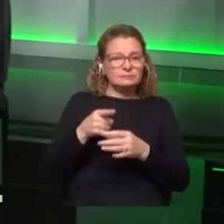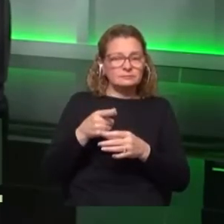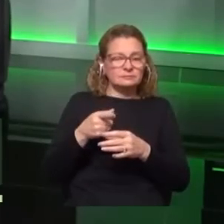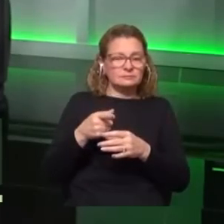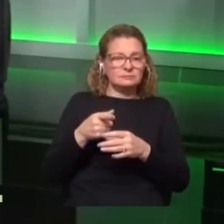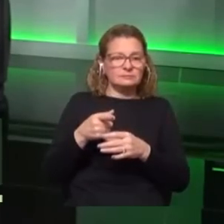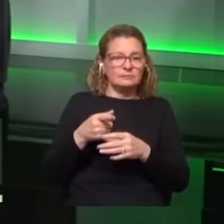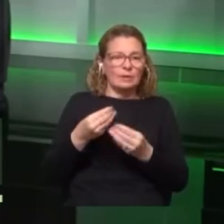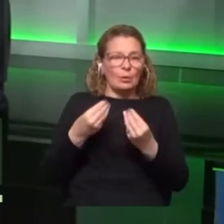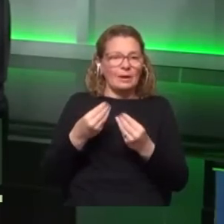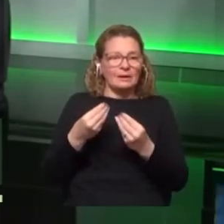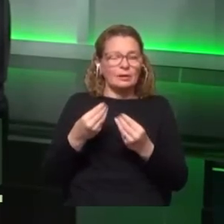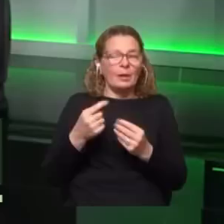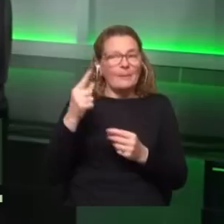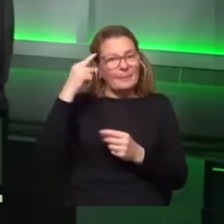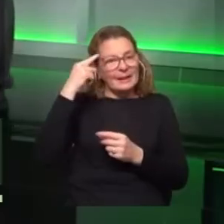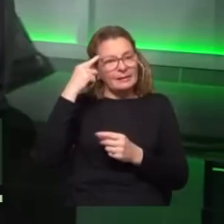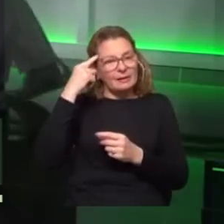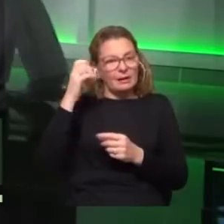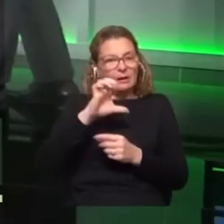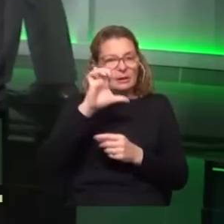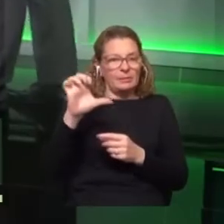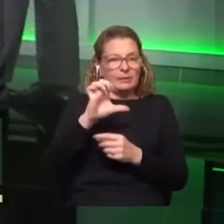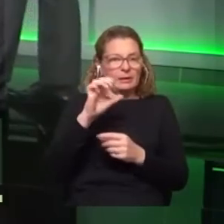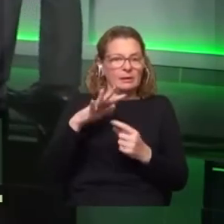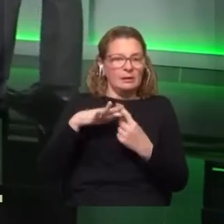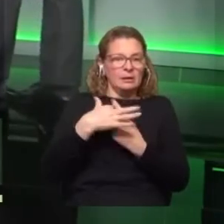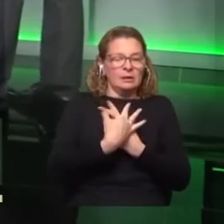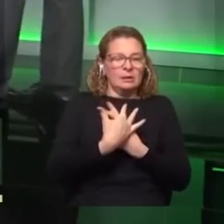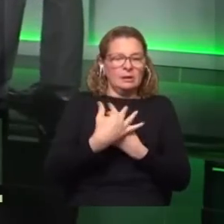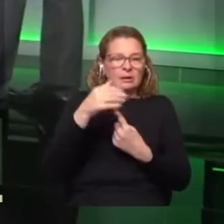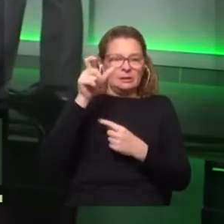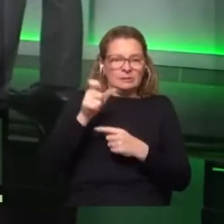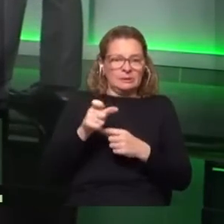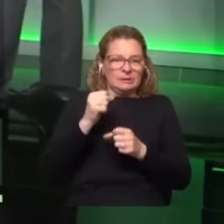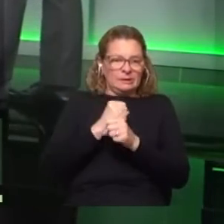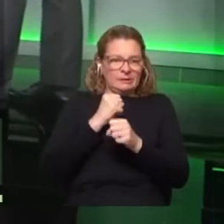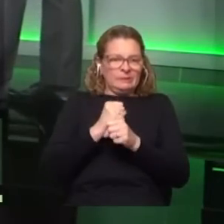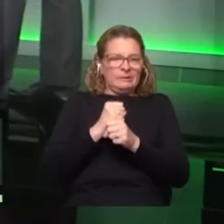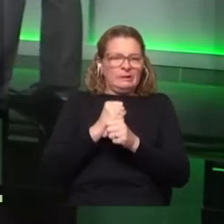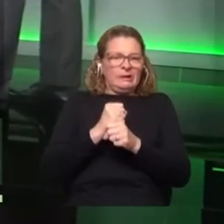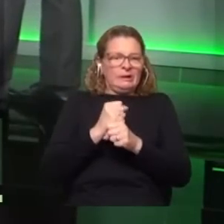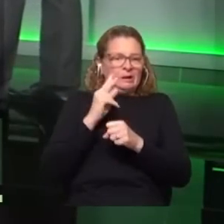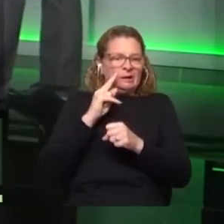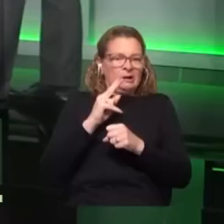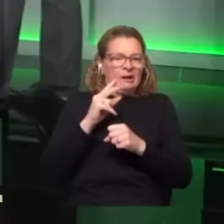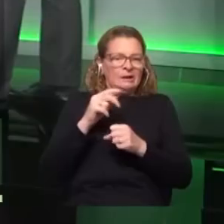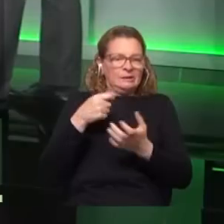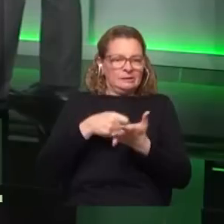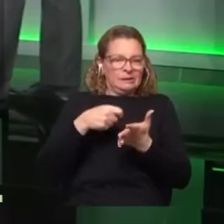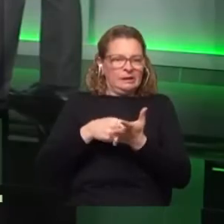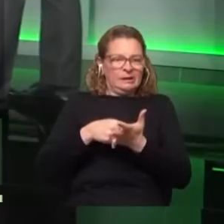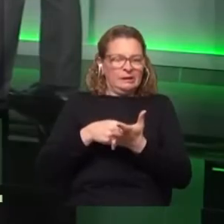estamos viendo Es bueno Cuáles son las expectativas que tienen las empresas en torno a la cantidad de personal ocupado y lo estamos dividiendo tenemos comercio